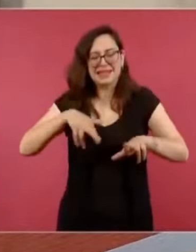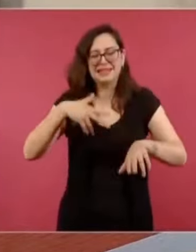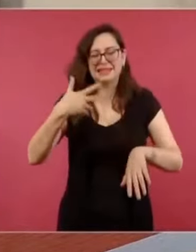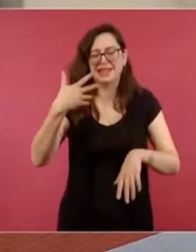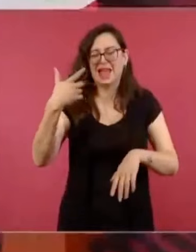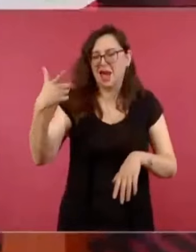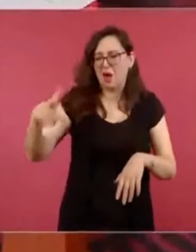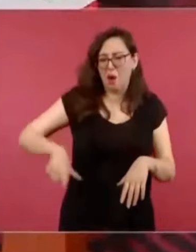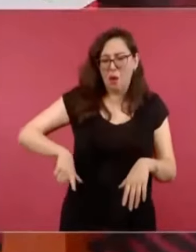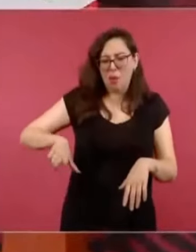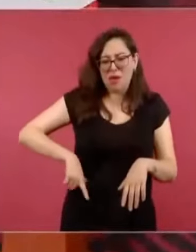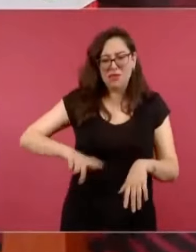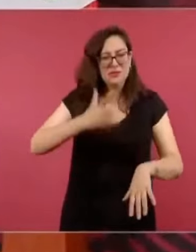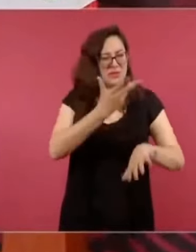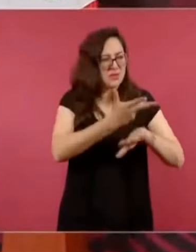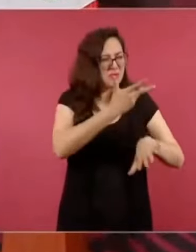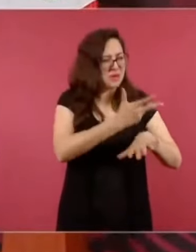serio que son,